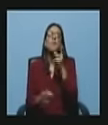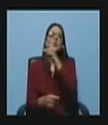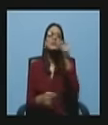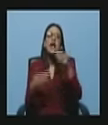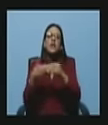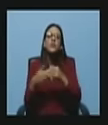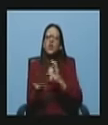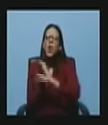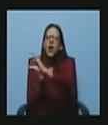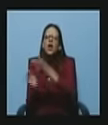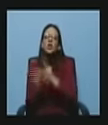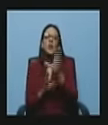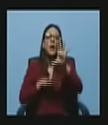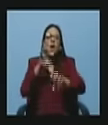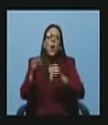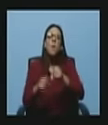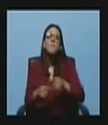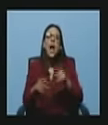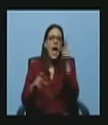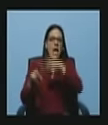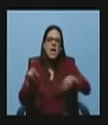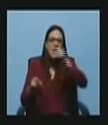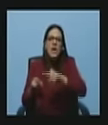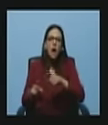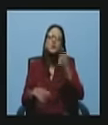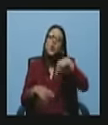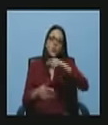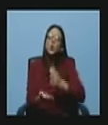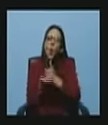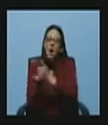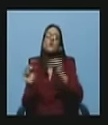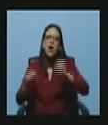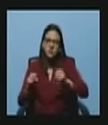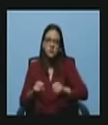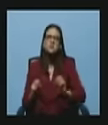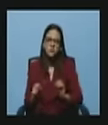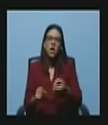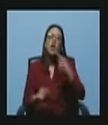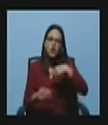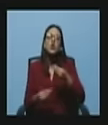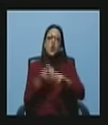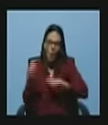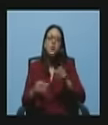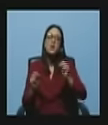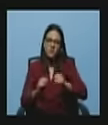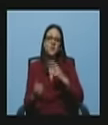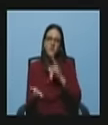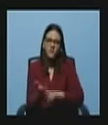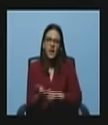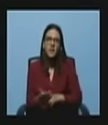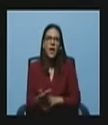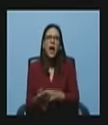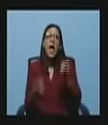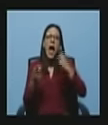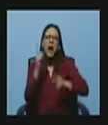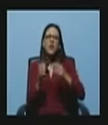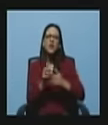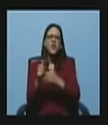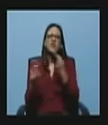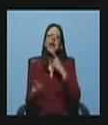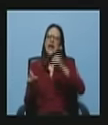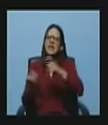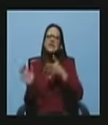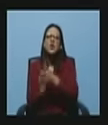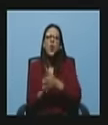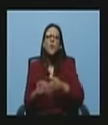por ejemplo, para comprar un caucho o dos cauchos. Eso se hacía. Eso no le voy a decir que no se hacía, porque eso se hacía. Que el dirigente que necesita un caucho, una